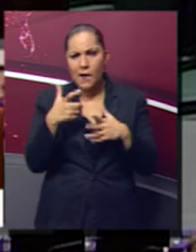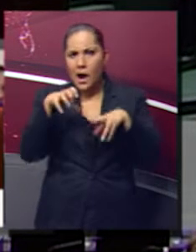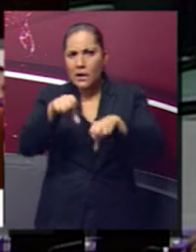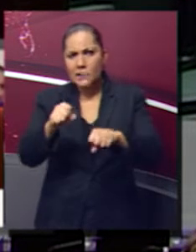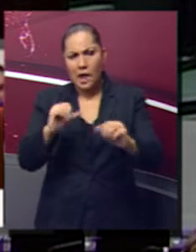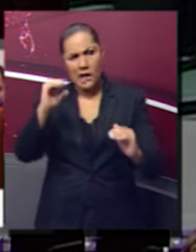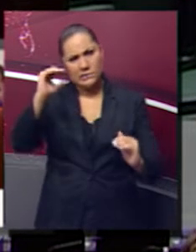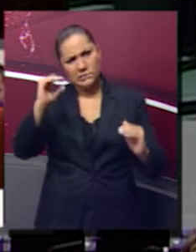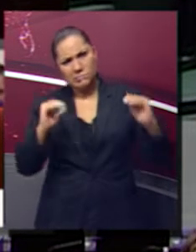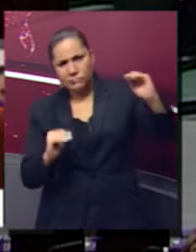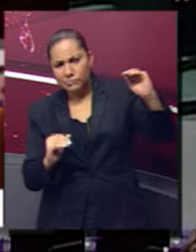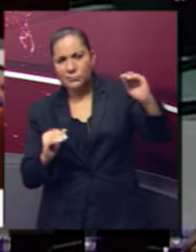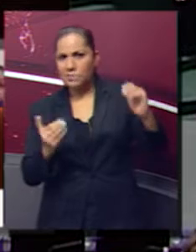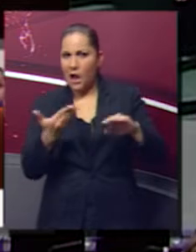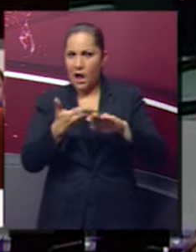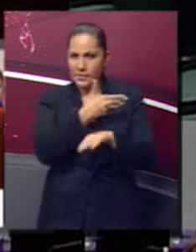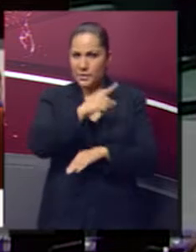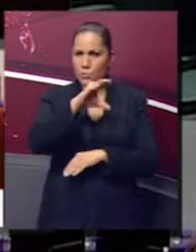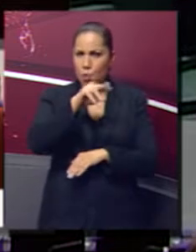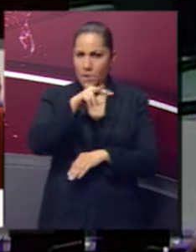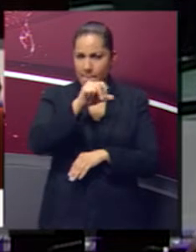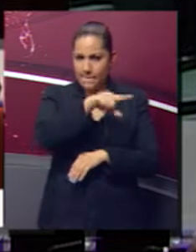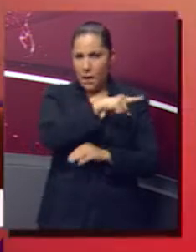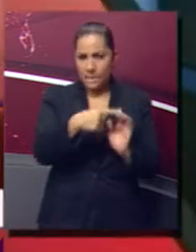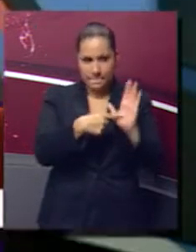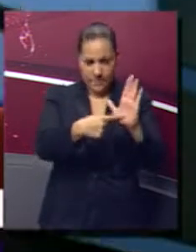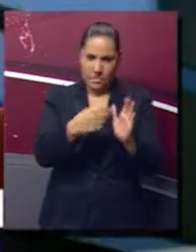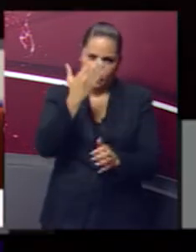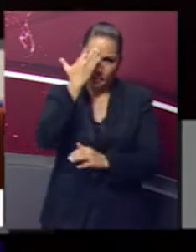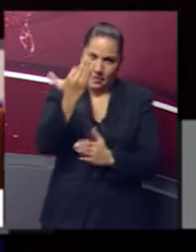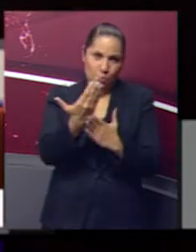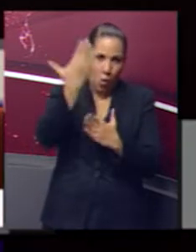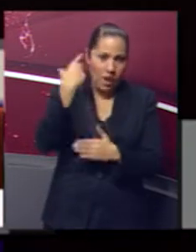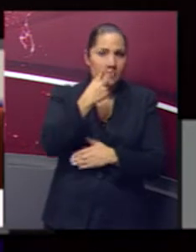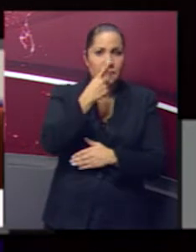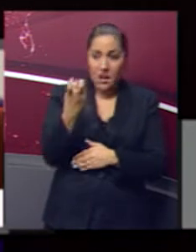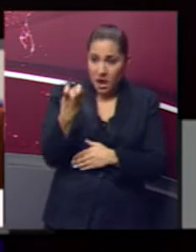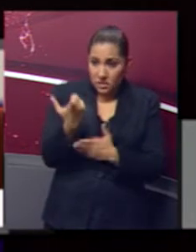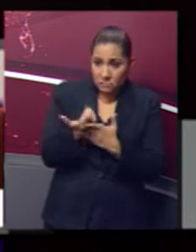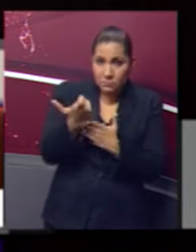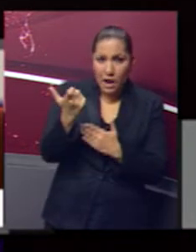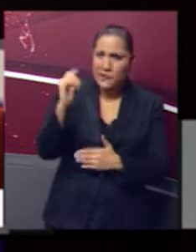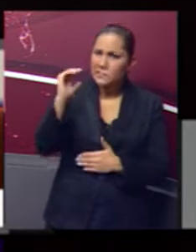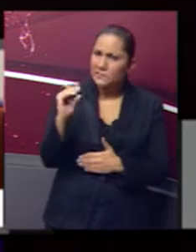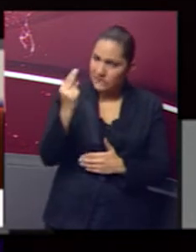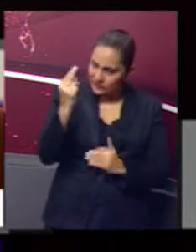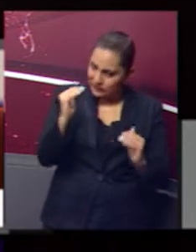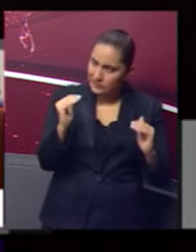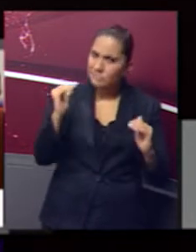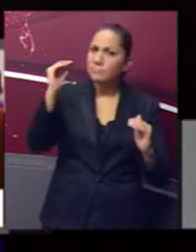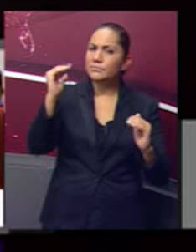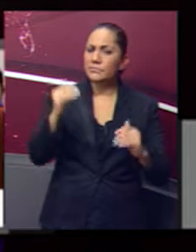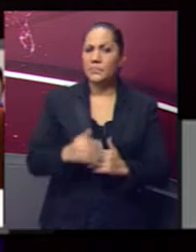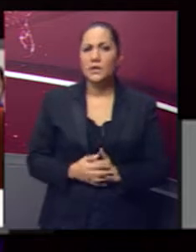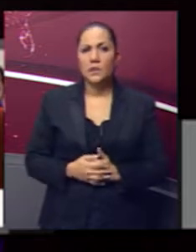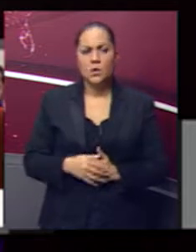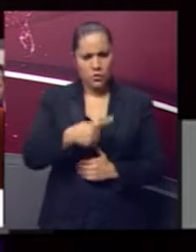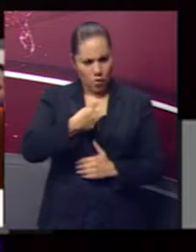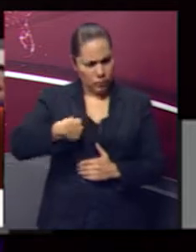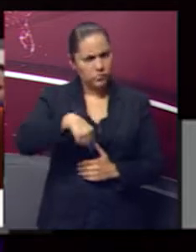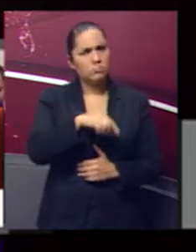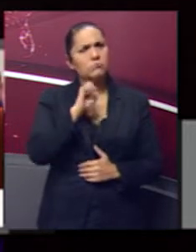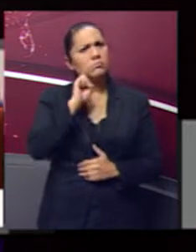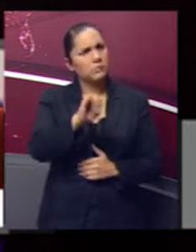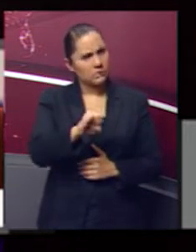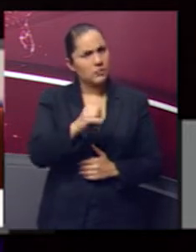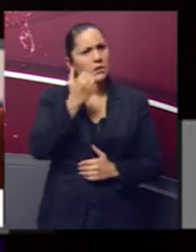Coneval y que ha propuesto desde hace mucho tiempo. Que estamos a favor de impulsar este punto